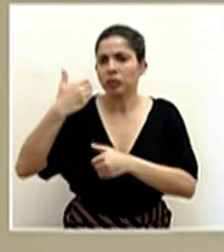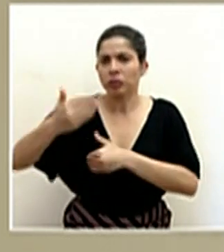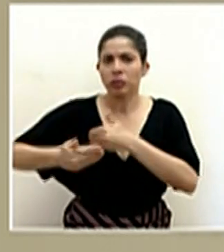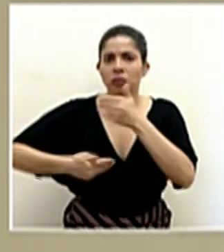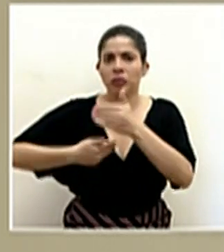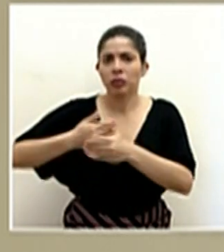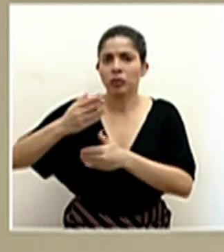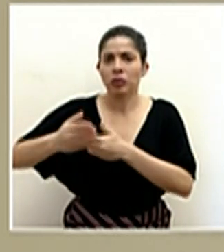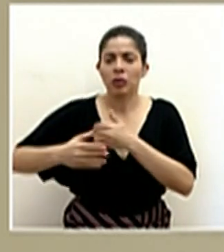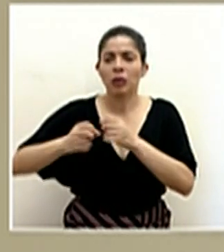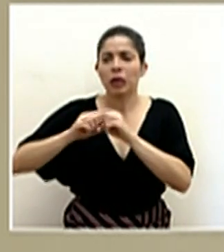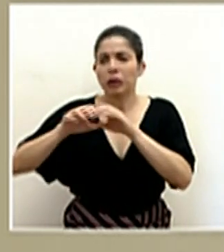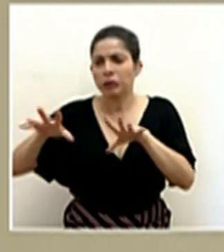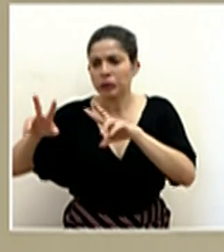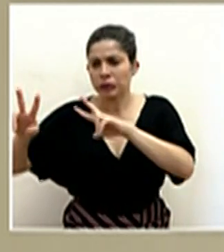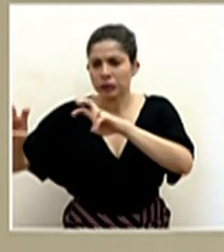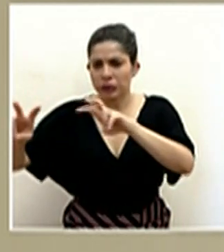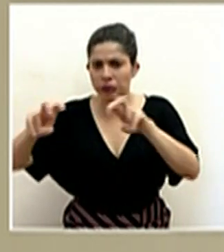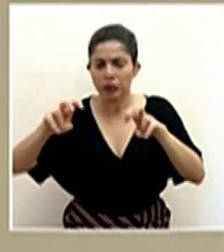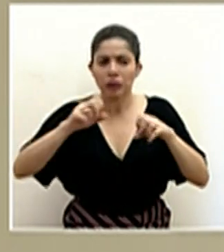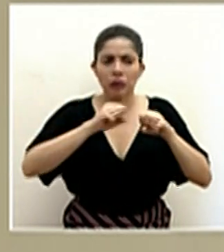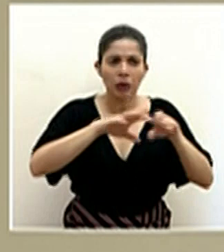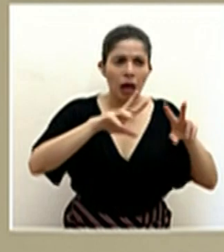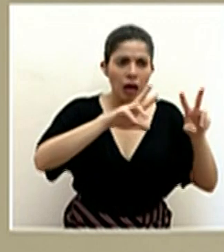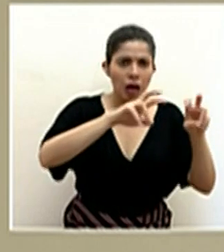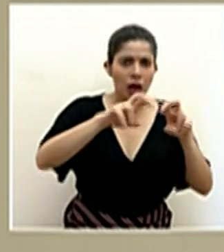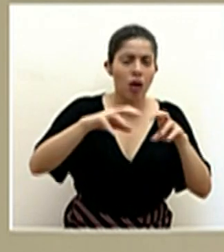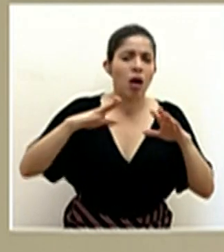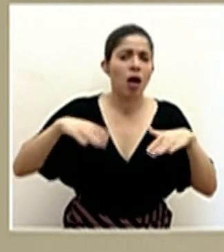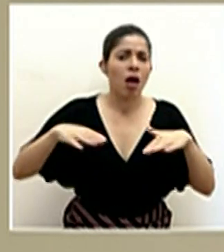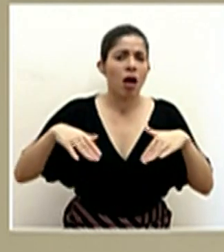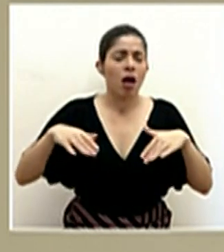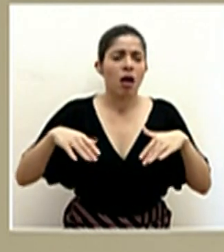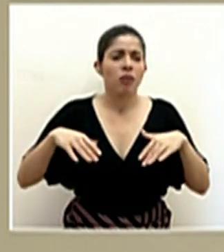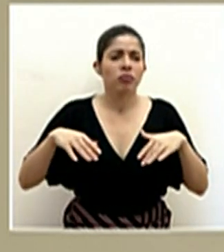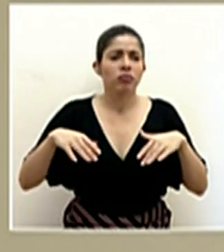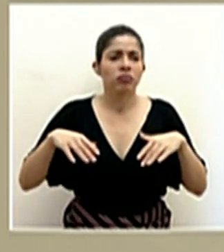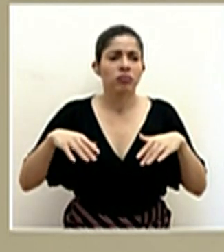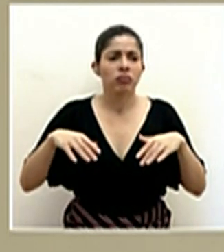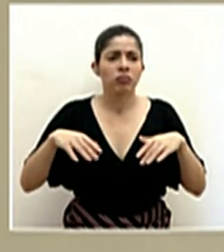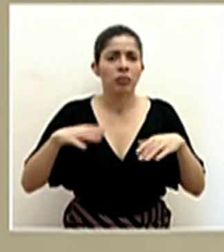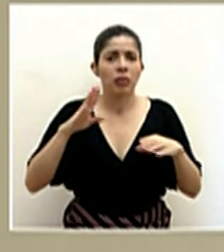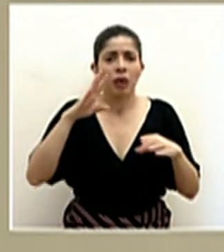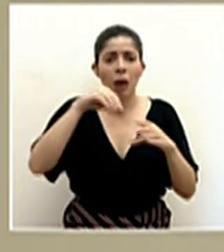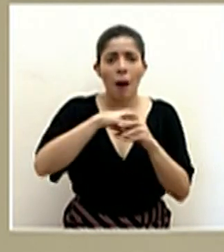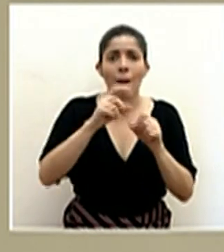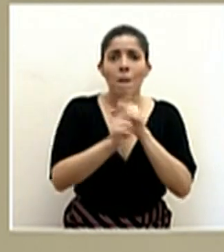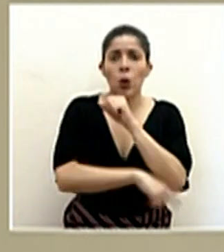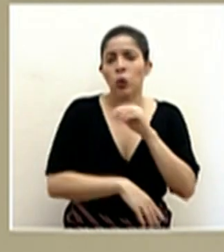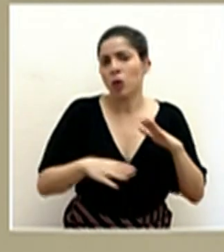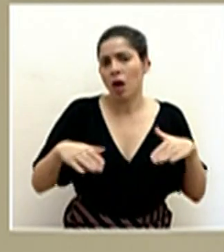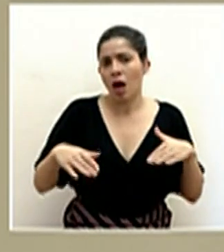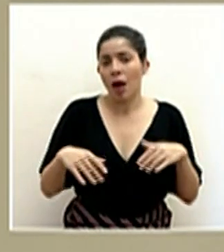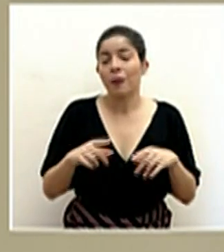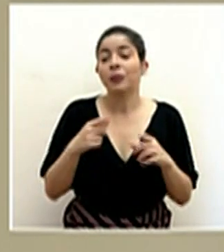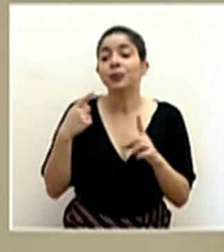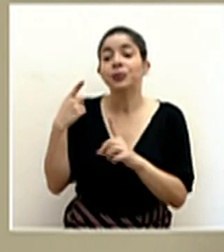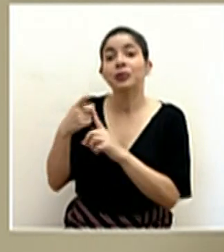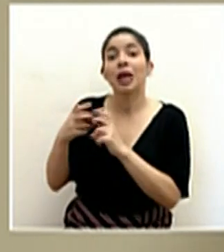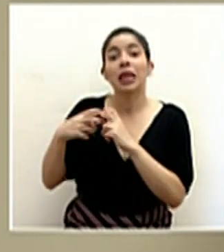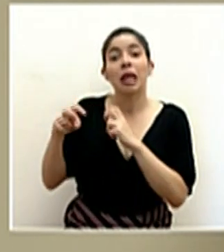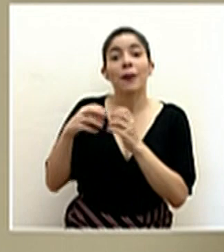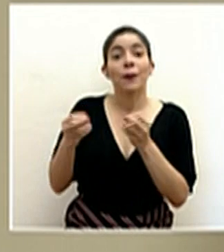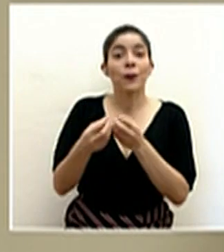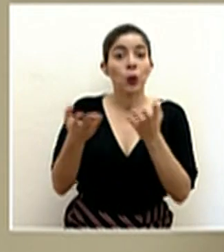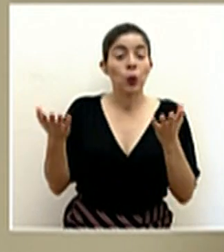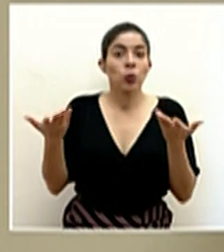no se ha determinado alguna situación que requiera hacer algún tipo de abordaje o de multa. Y con respecto al transporte público,